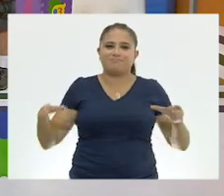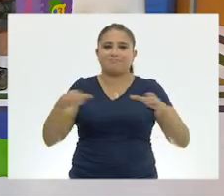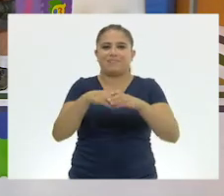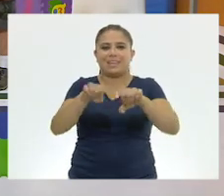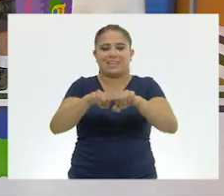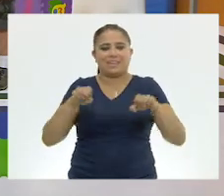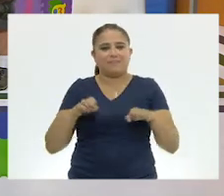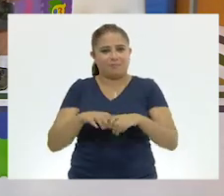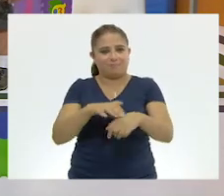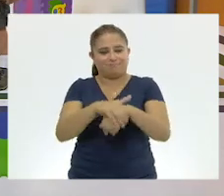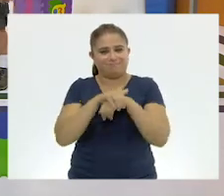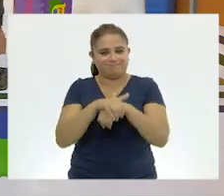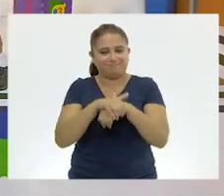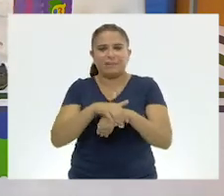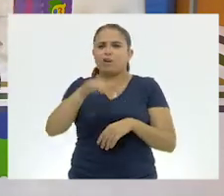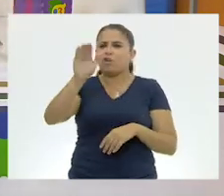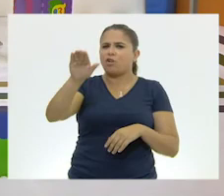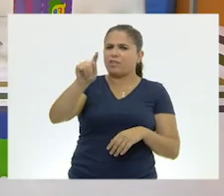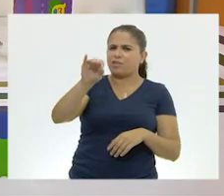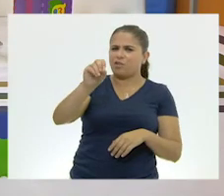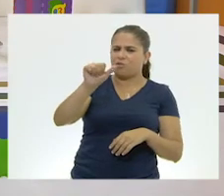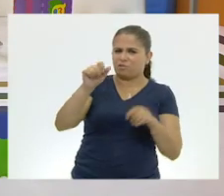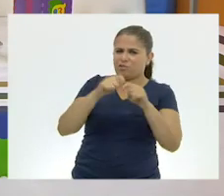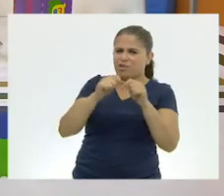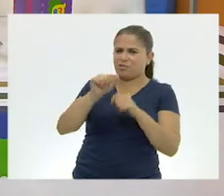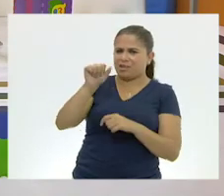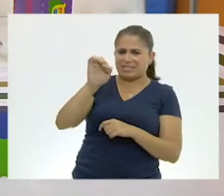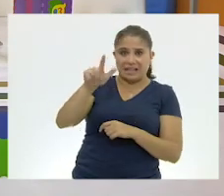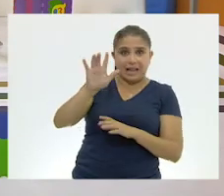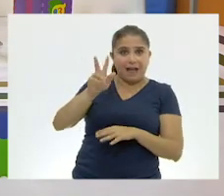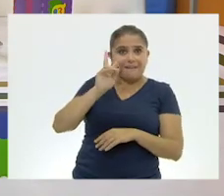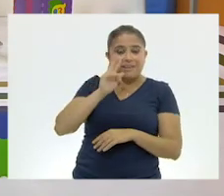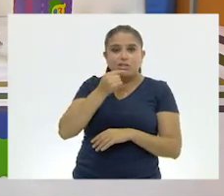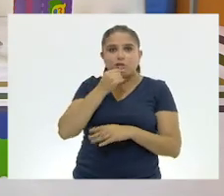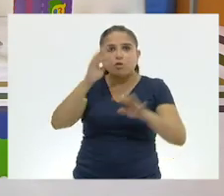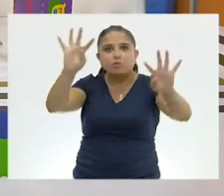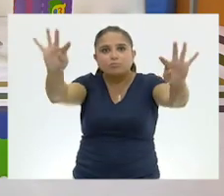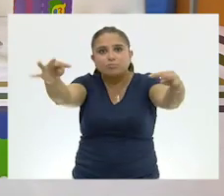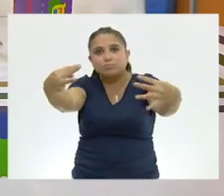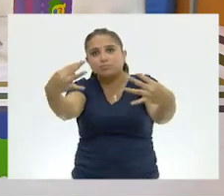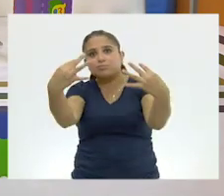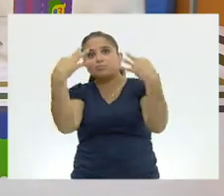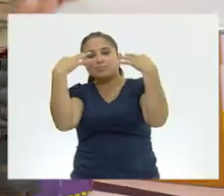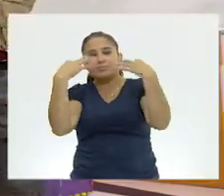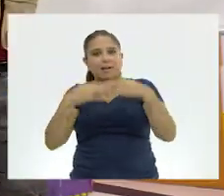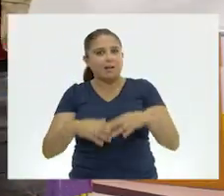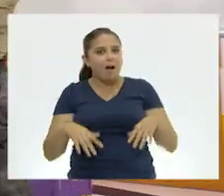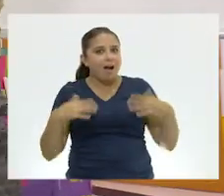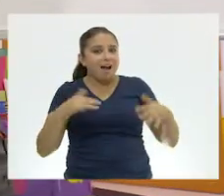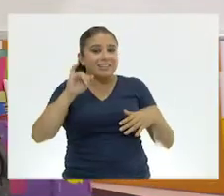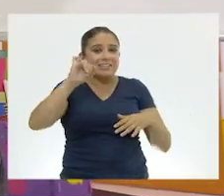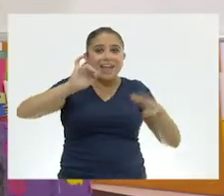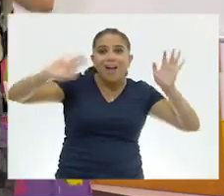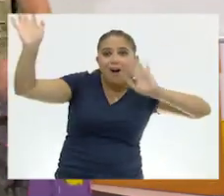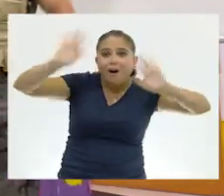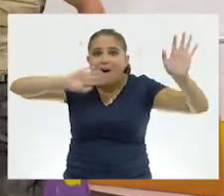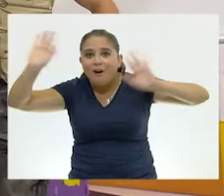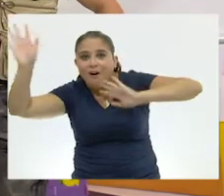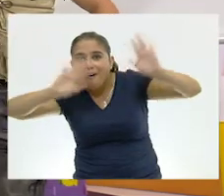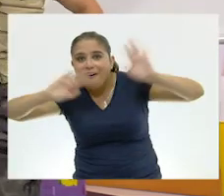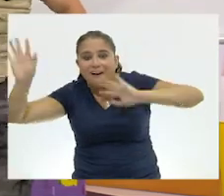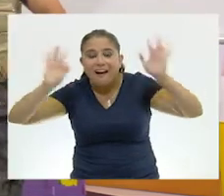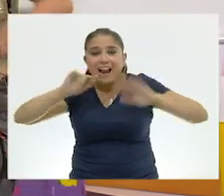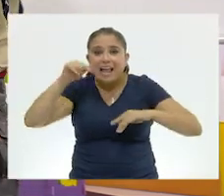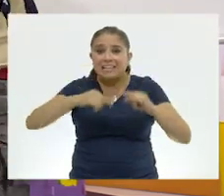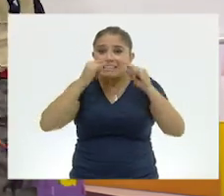este equipo. Oye, tío Asael, ¿y ya viste todos los niños y niñas que nos están viendo? ¡Sí! ¡Hola! ¡No, pues